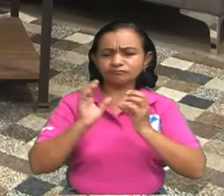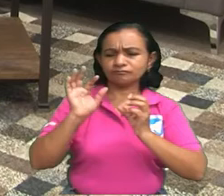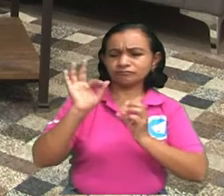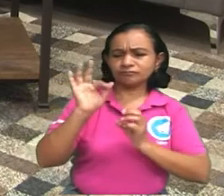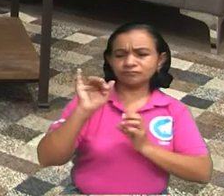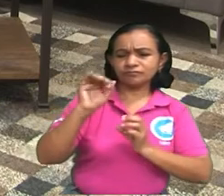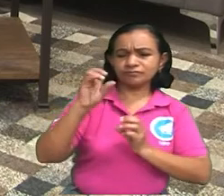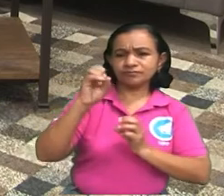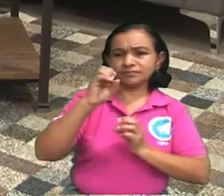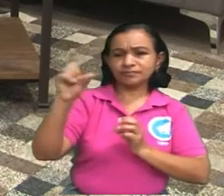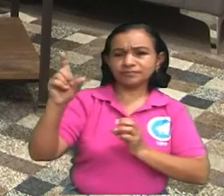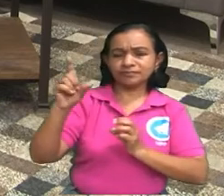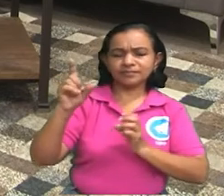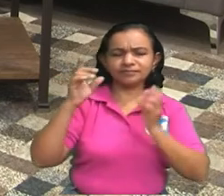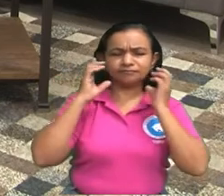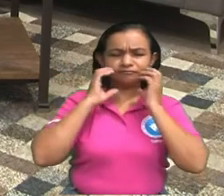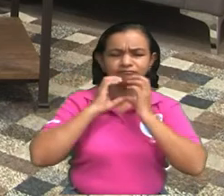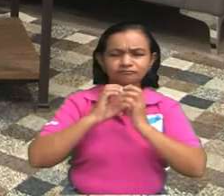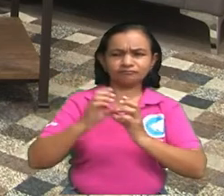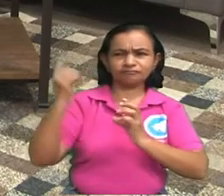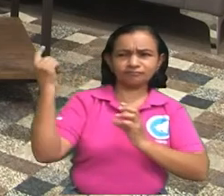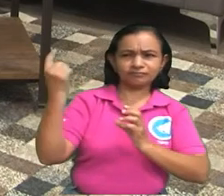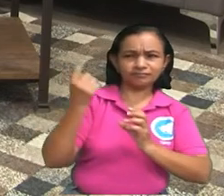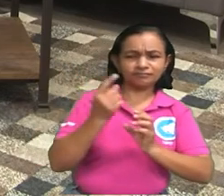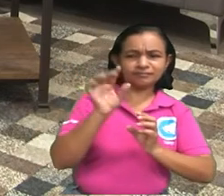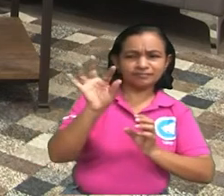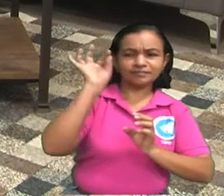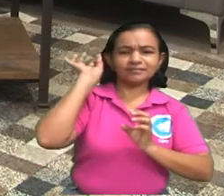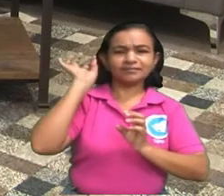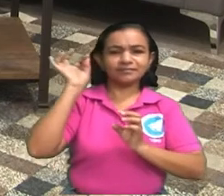aquí les traje la barba entera, me dían un pelo, pero realmente...